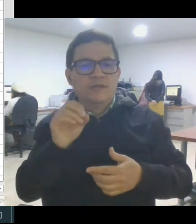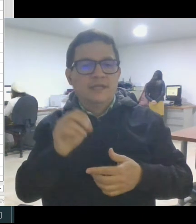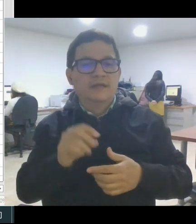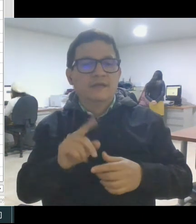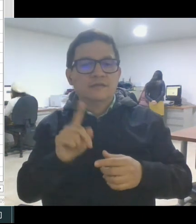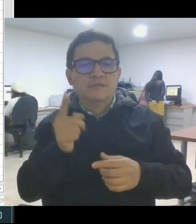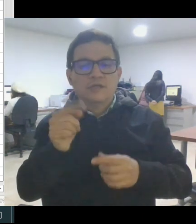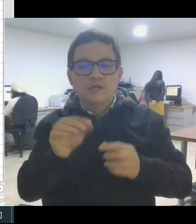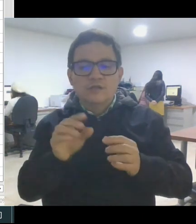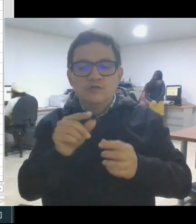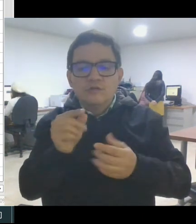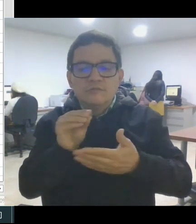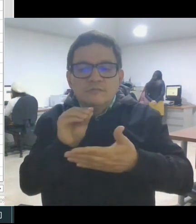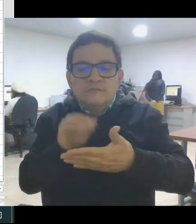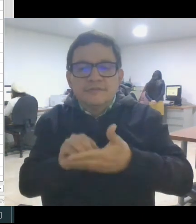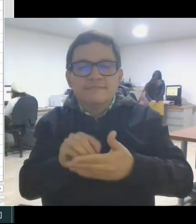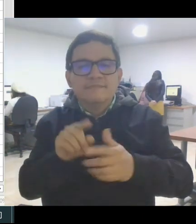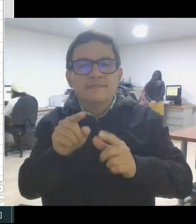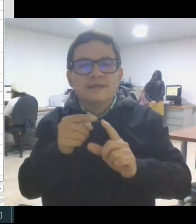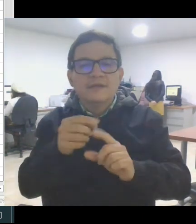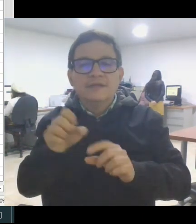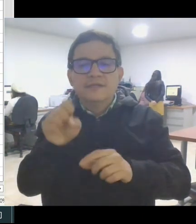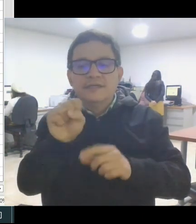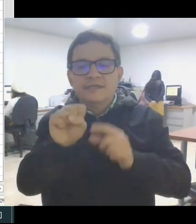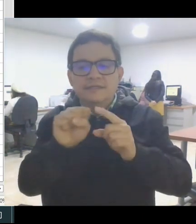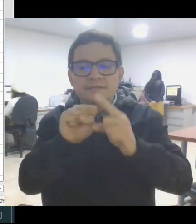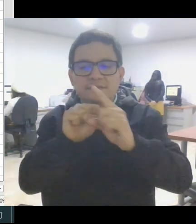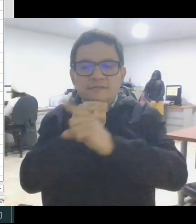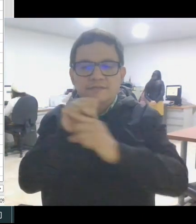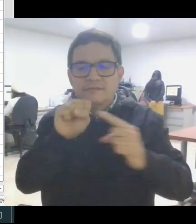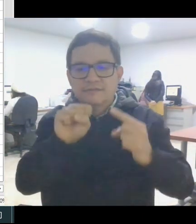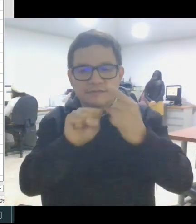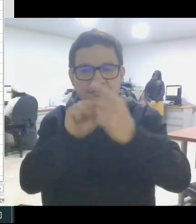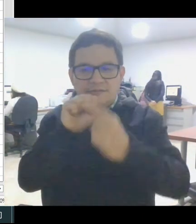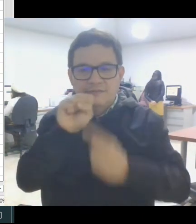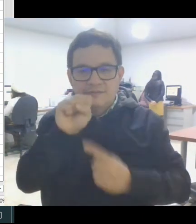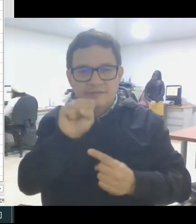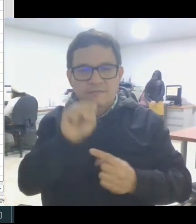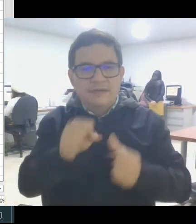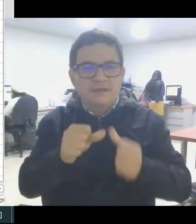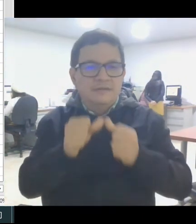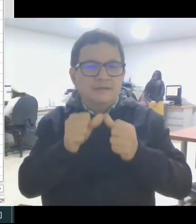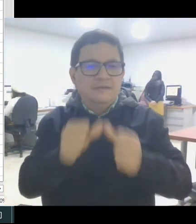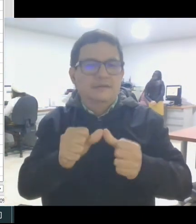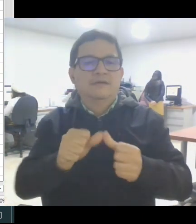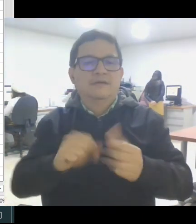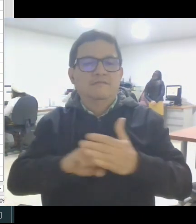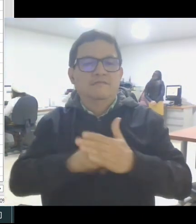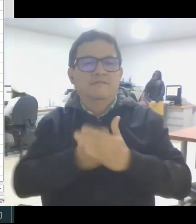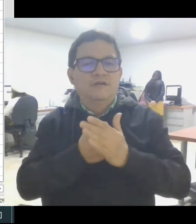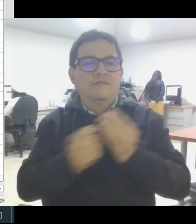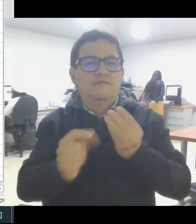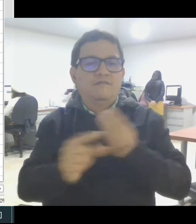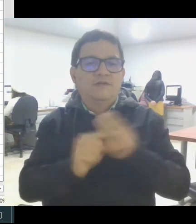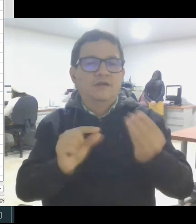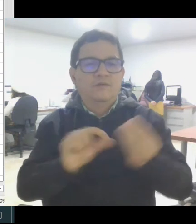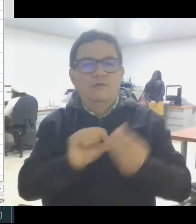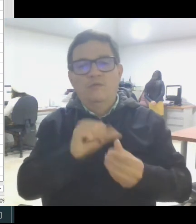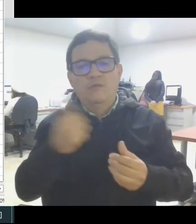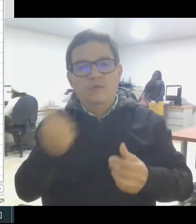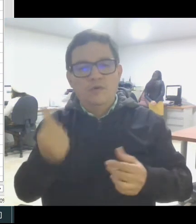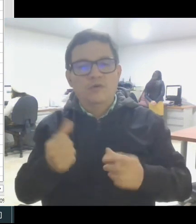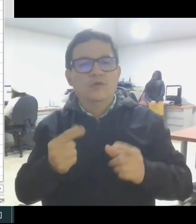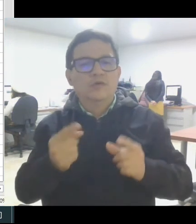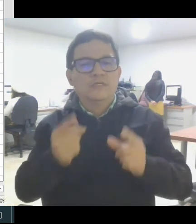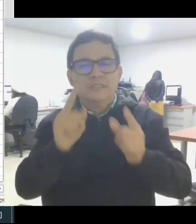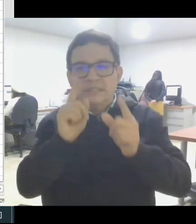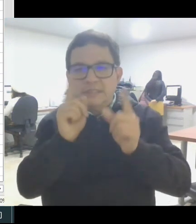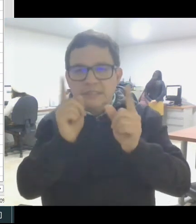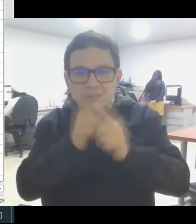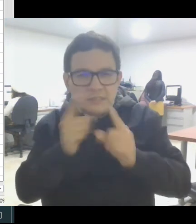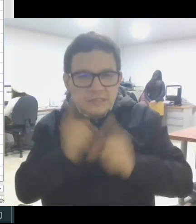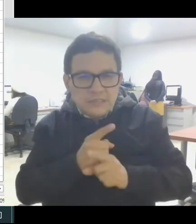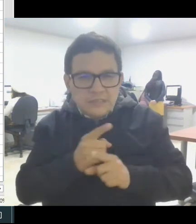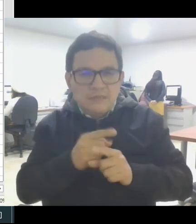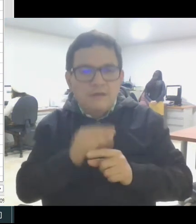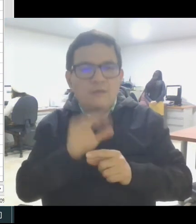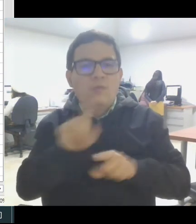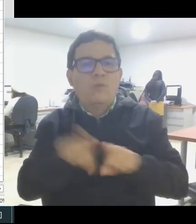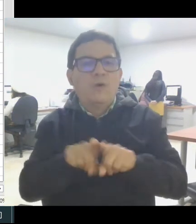el signo pesos para que quede estable la fórmula, y el resto de valores lo convierto en